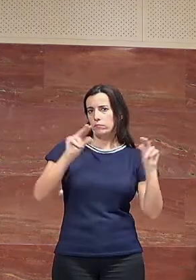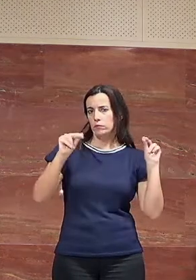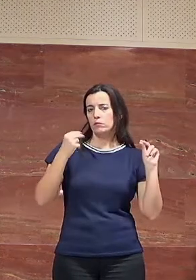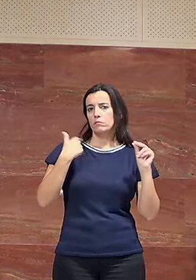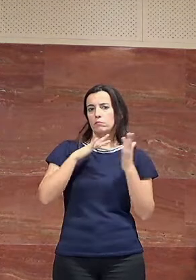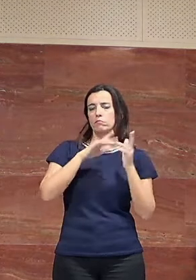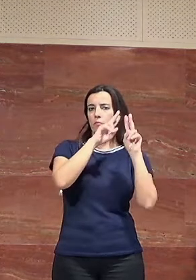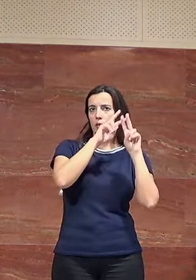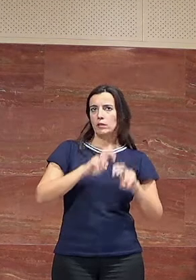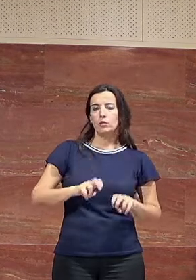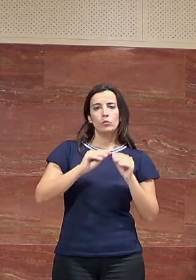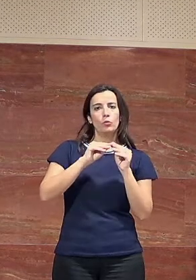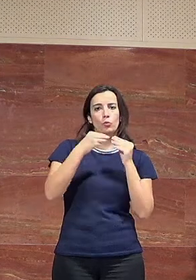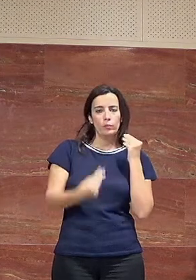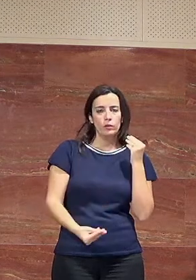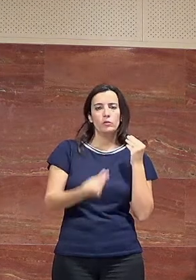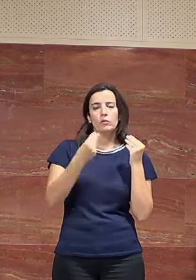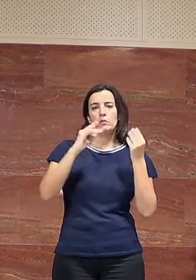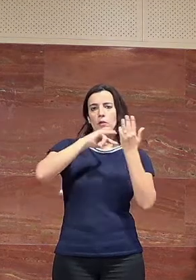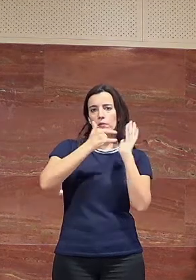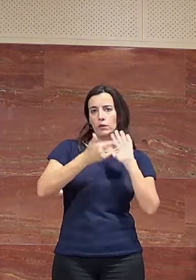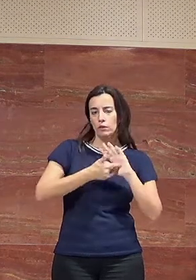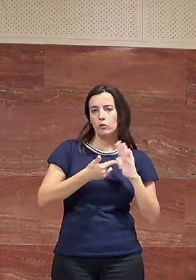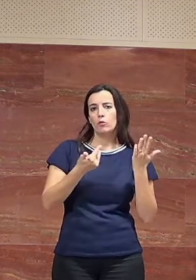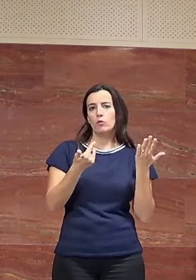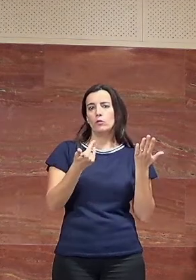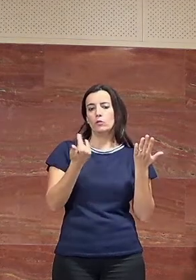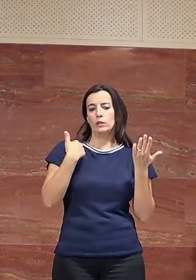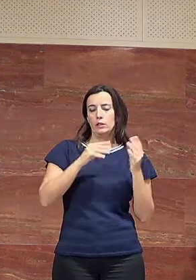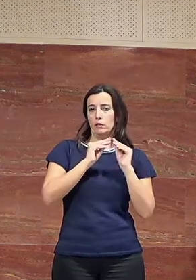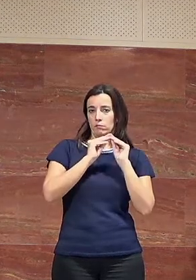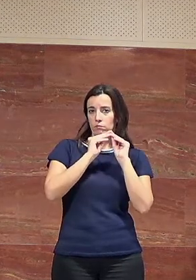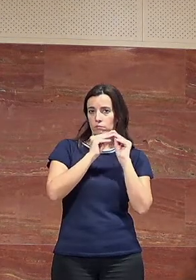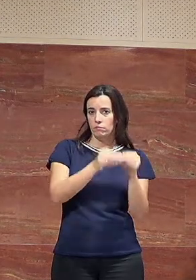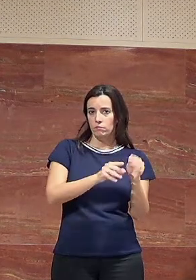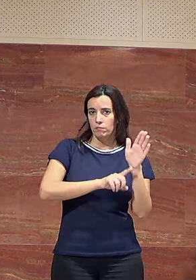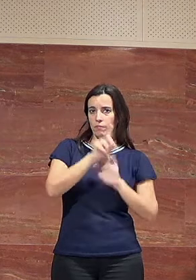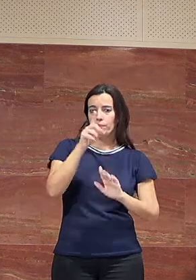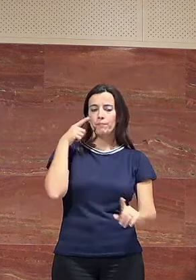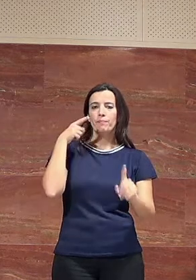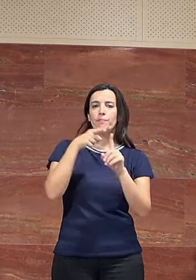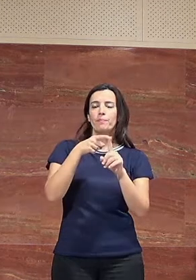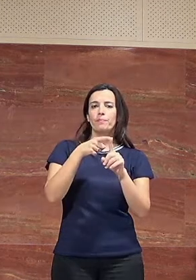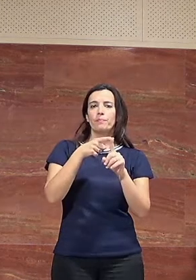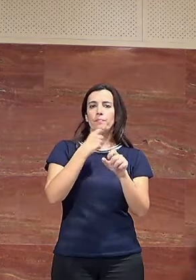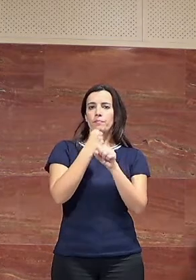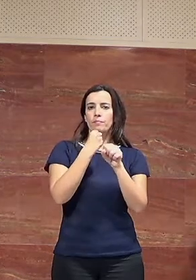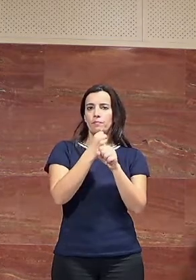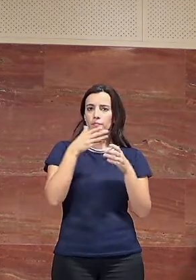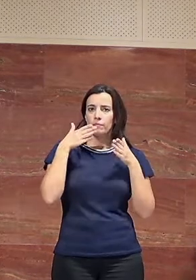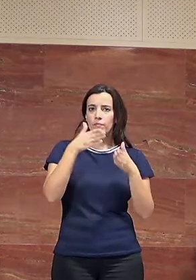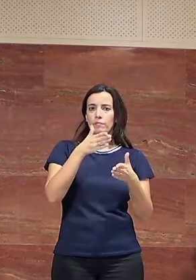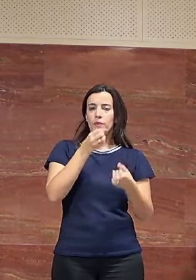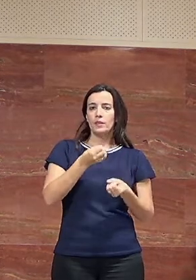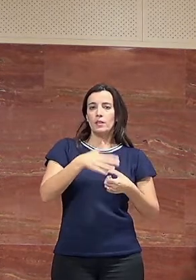los documentos de planeamiento, de planificación que hemos desarrollado para abordar y trasladar a los distintos